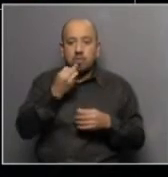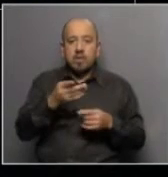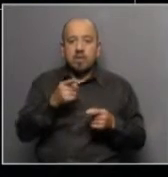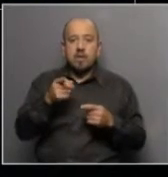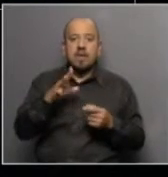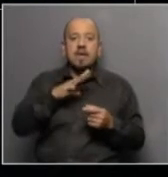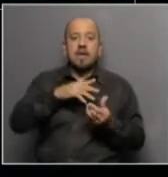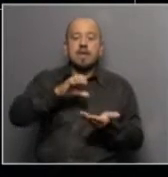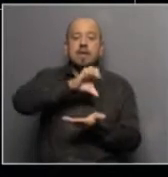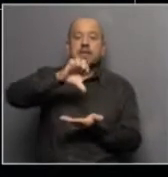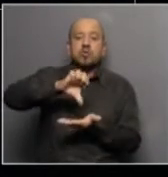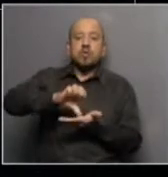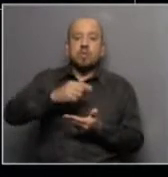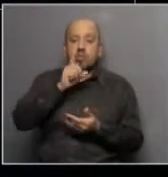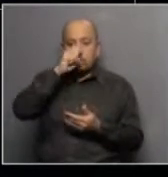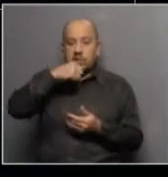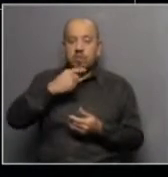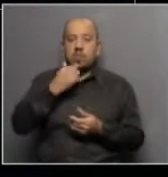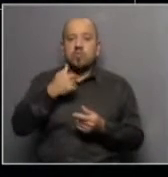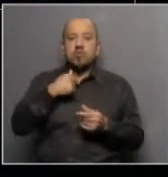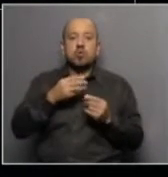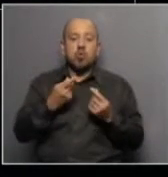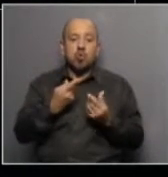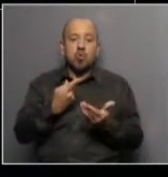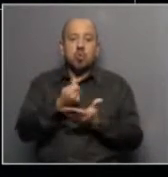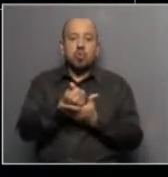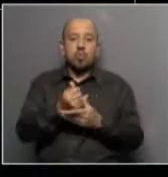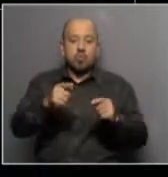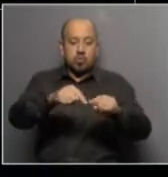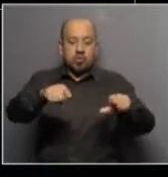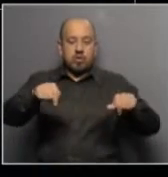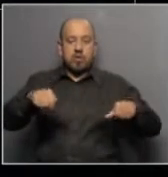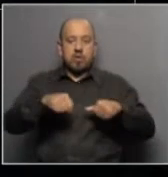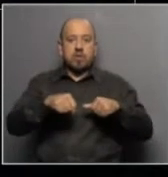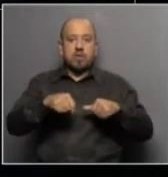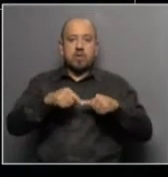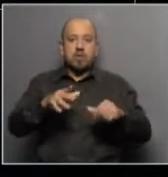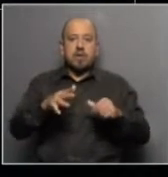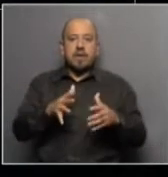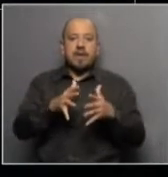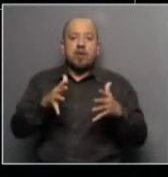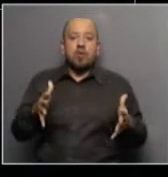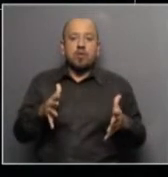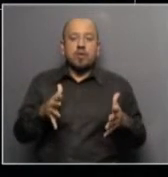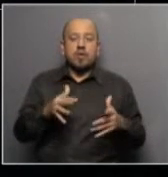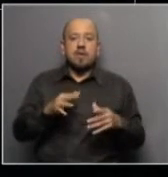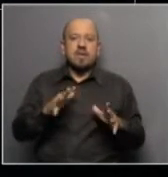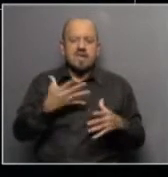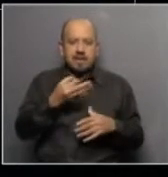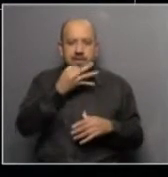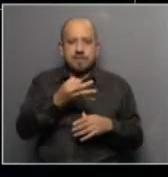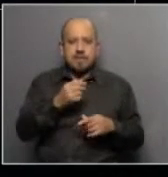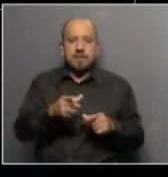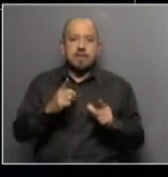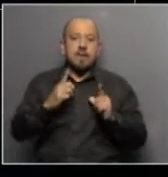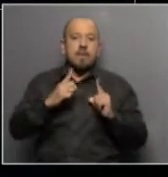la ciudad? Yo dejo, compro un terrenito y lo dejo engordar, se llama engorde urbano.